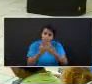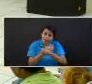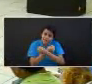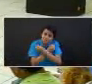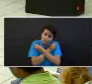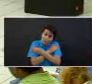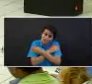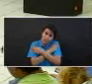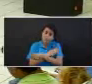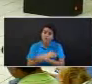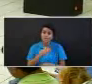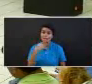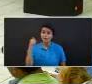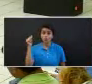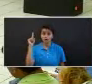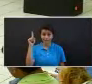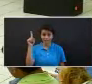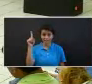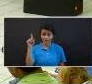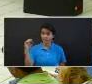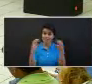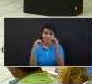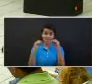Él. Nadie podrá